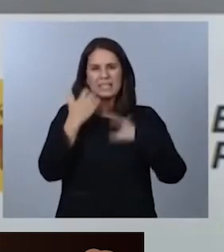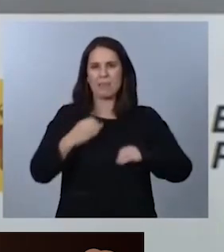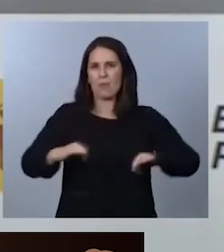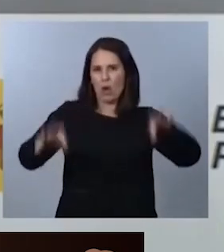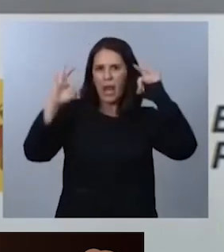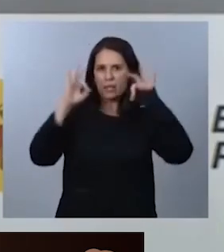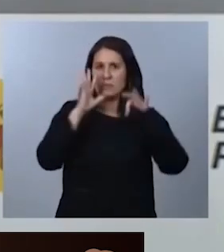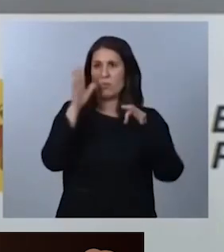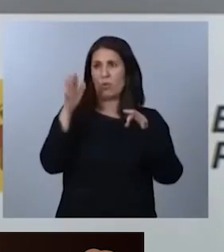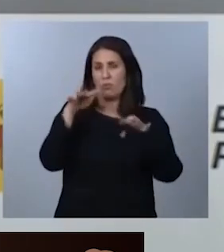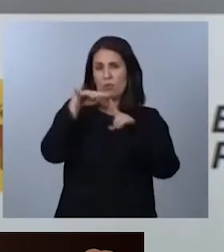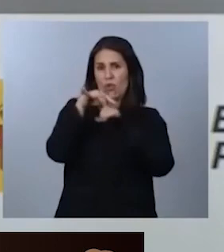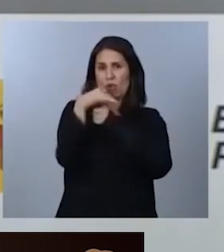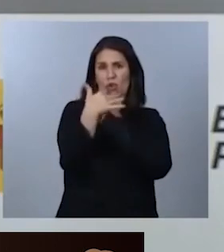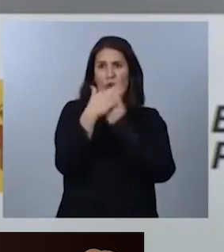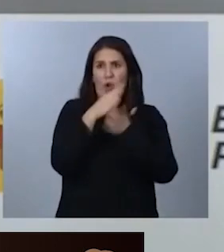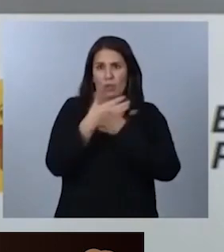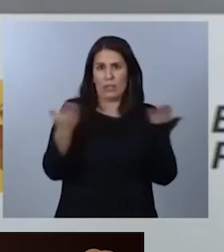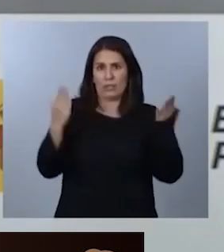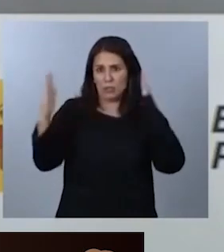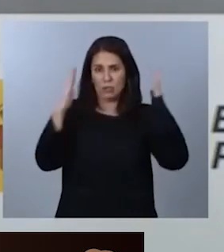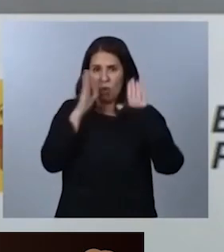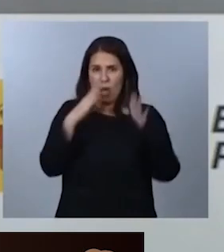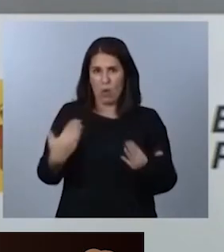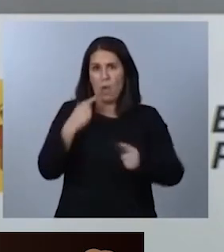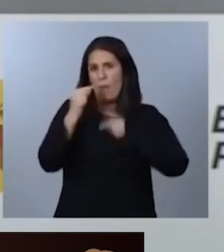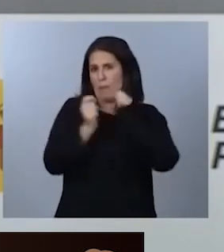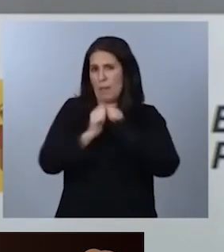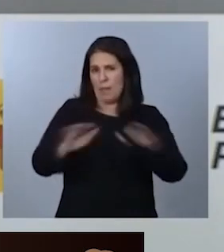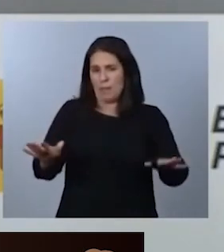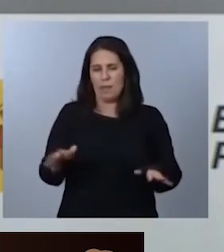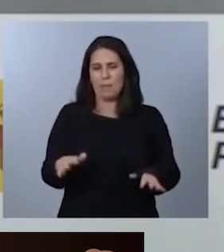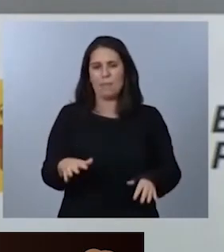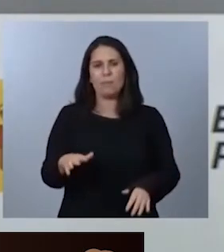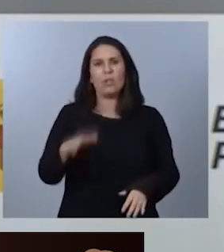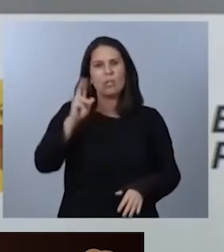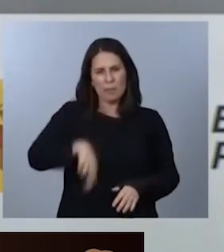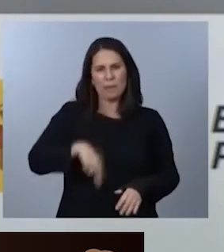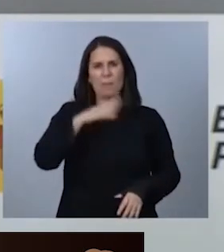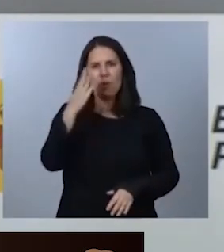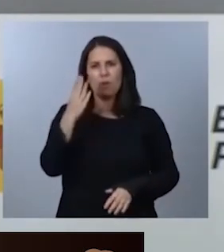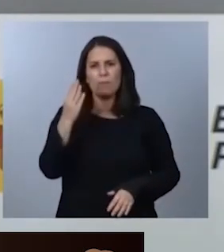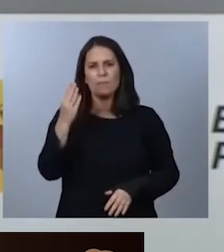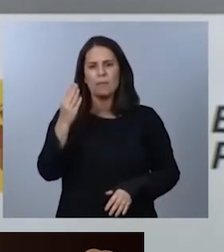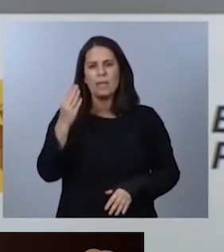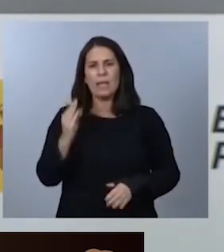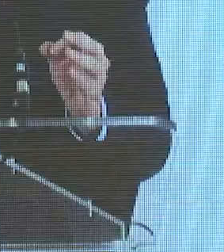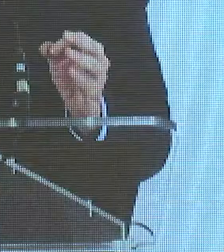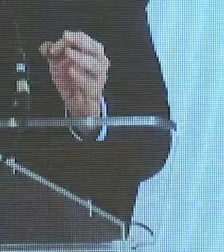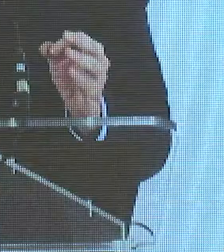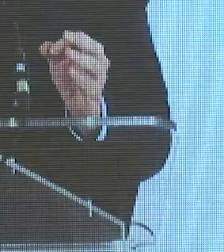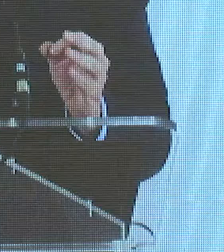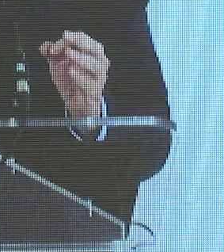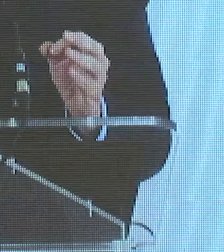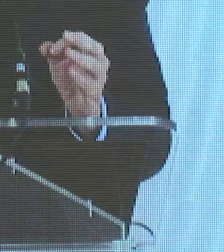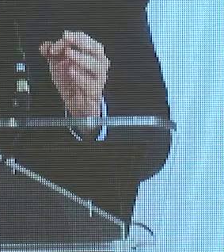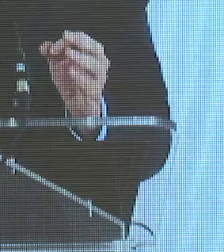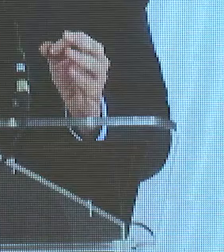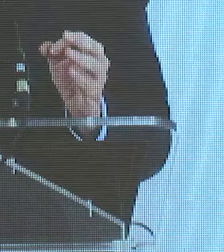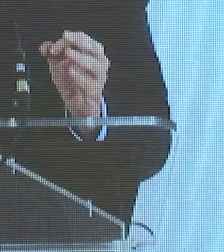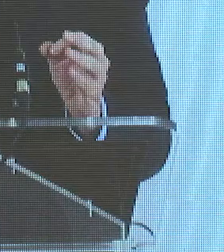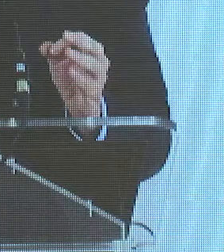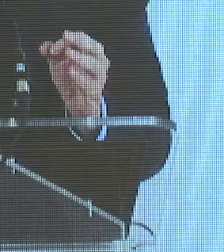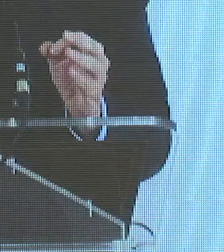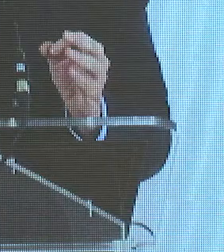disminuir la brecha fiscal que existe, evidentemente existe un riesgo serio de rescate dentro de un año o dos años. Mario, un abrazo muy fuerte y